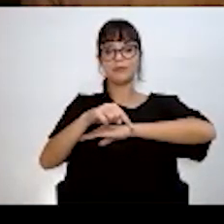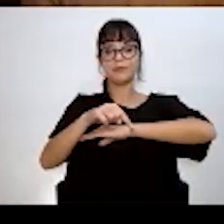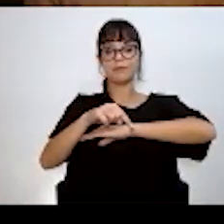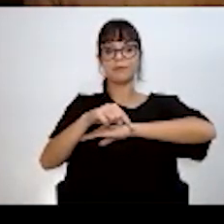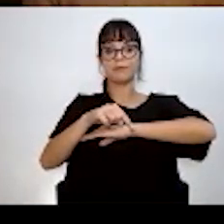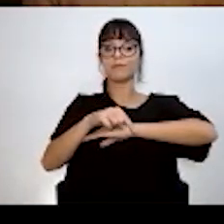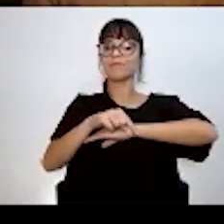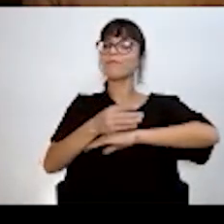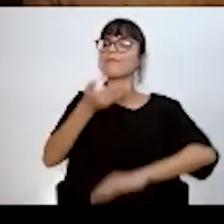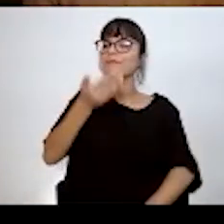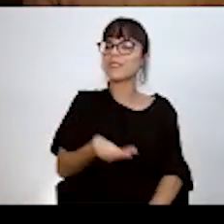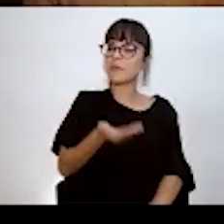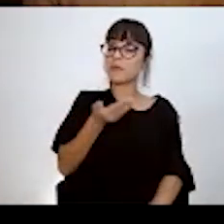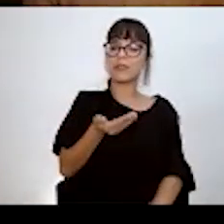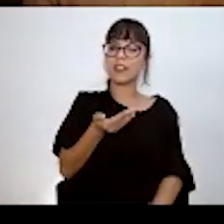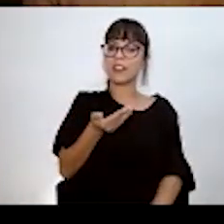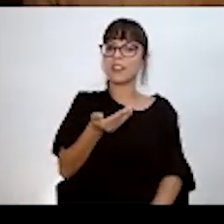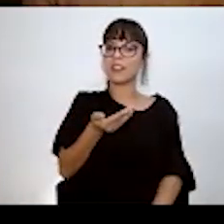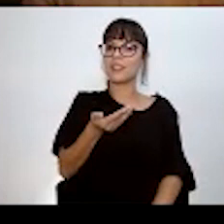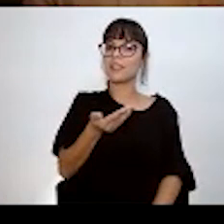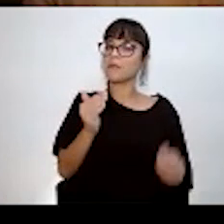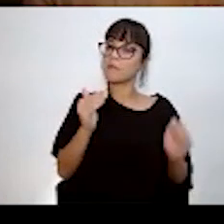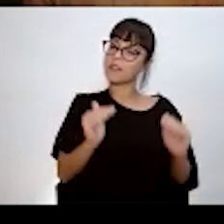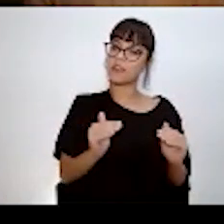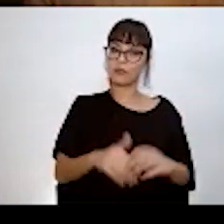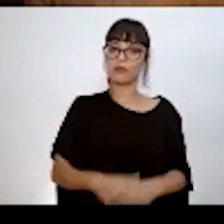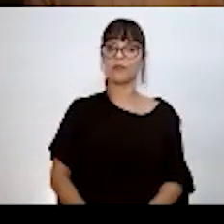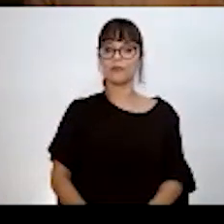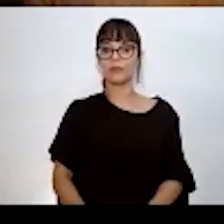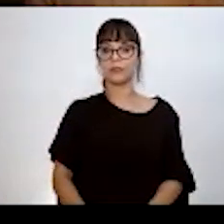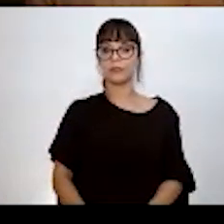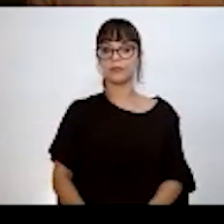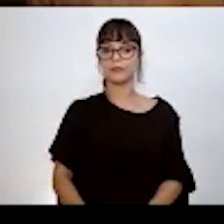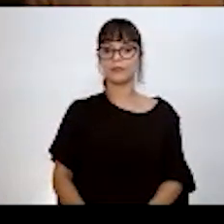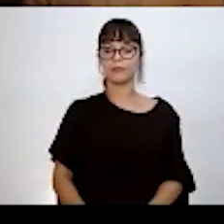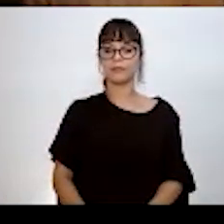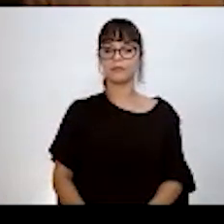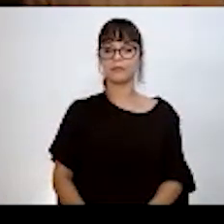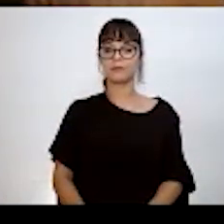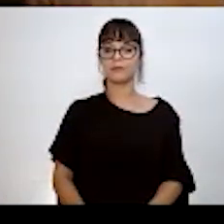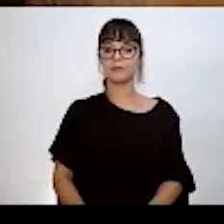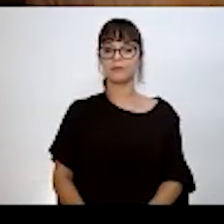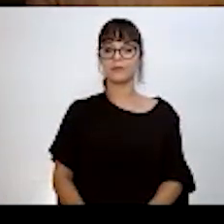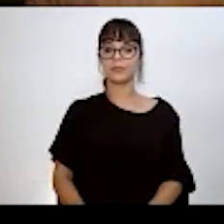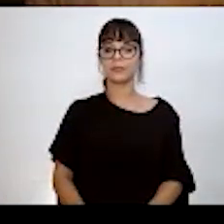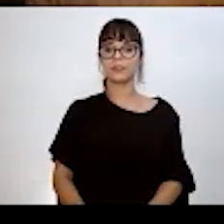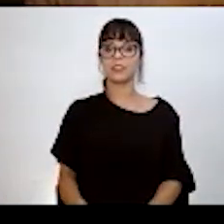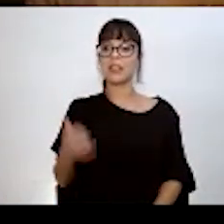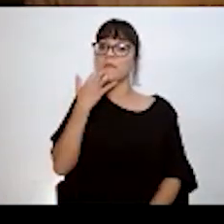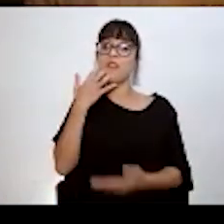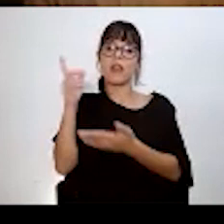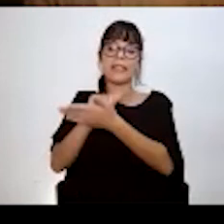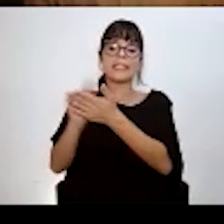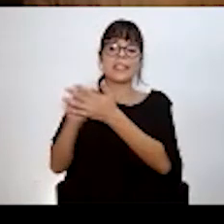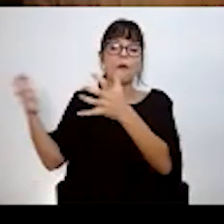tan importante como el que somos capaces de reconocer, por ejemplo, las fuentes escritas, sino a partir del último